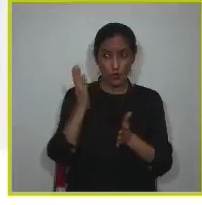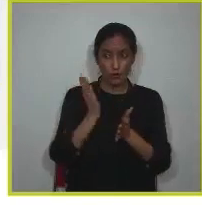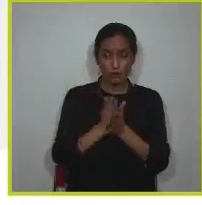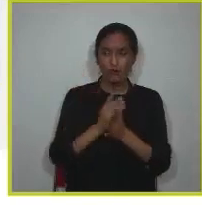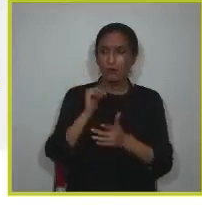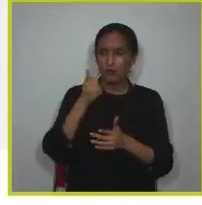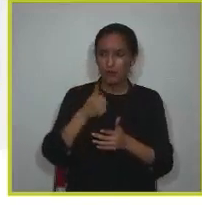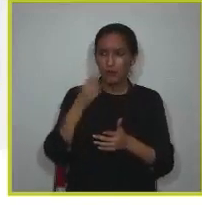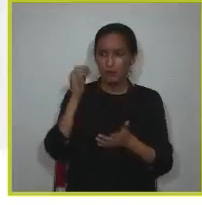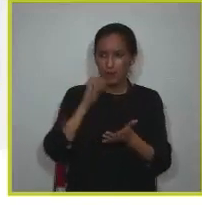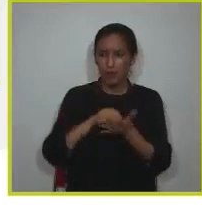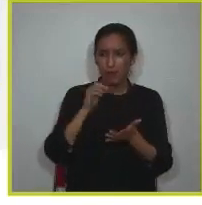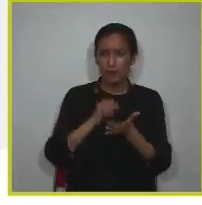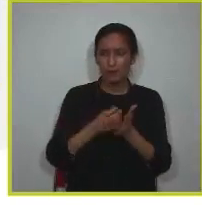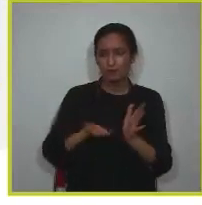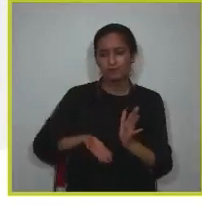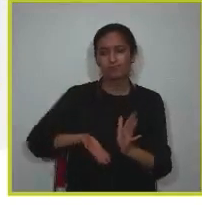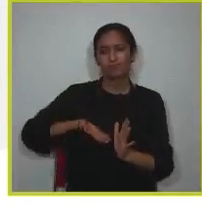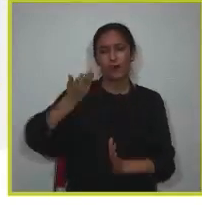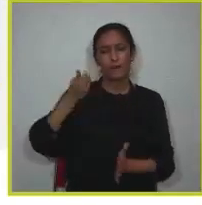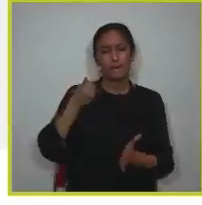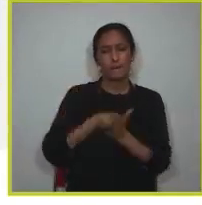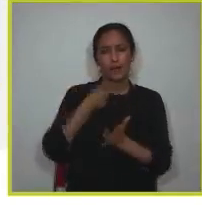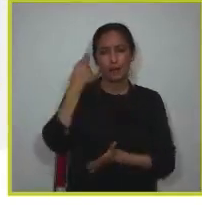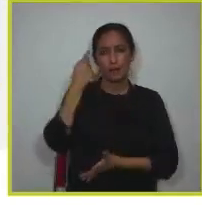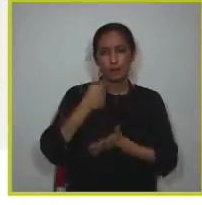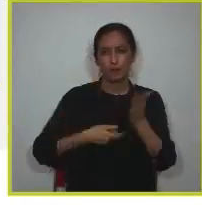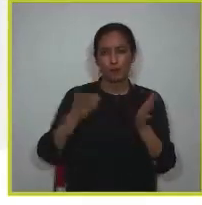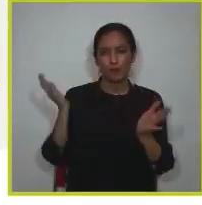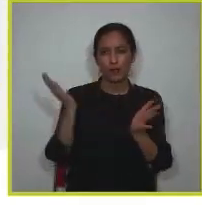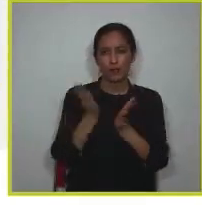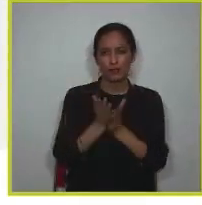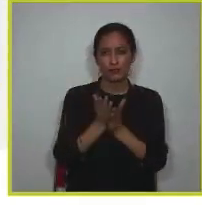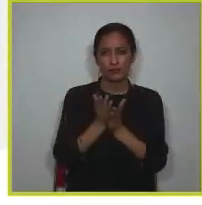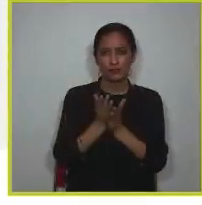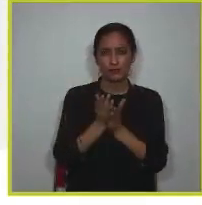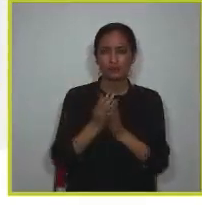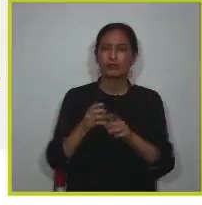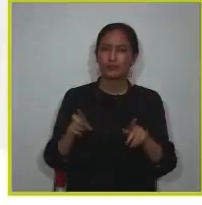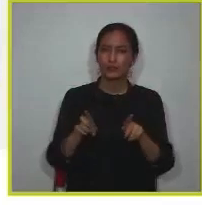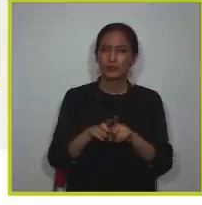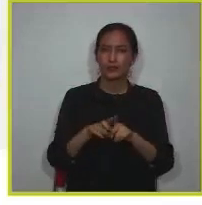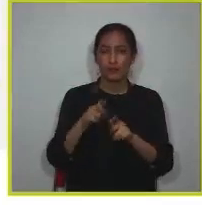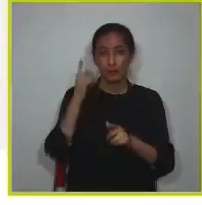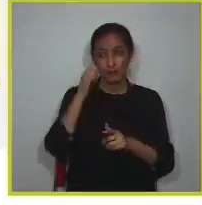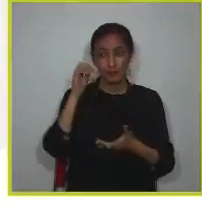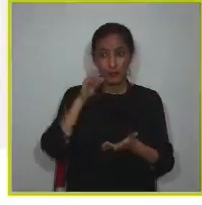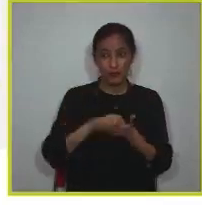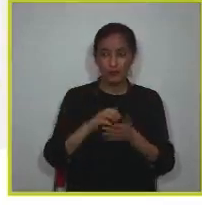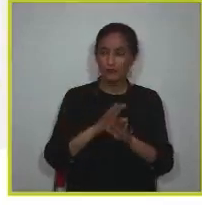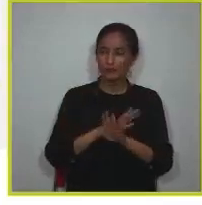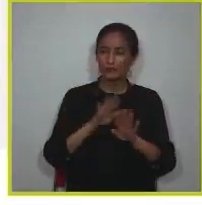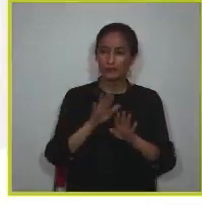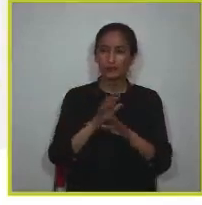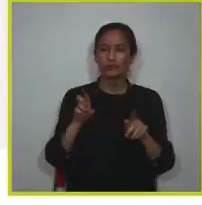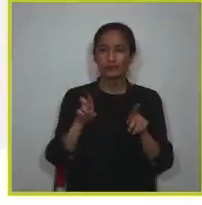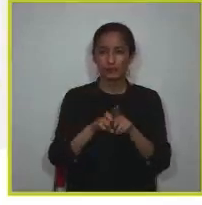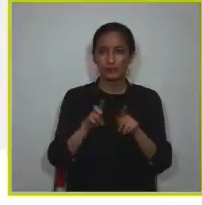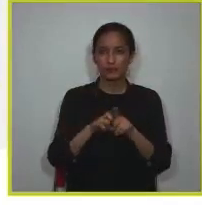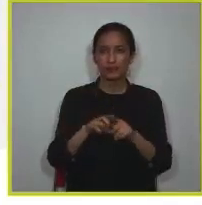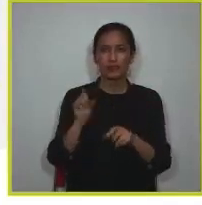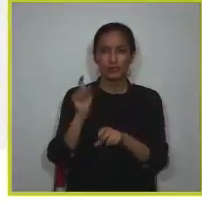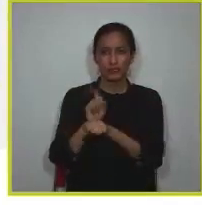sea reincidente con lo cual Sería más alta la multa no con ello se busca evitar que vuelva a cometer y también tiene un efecto